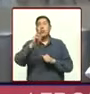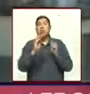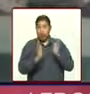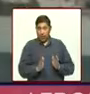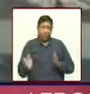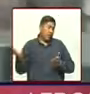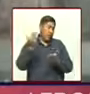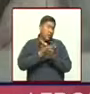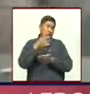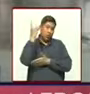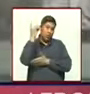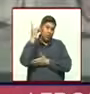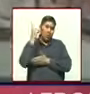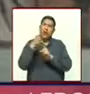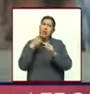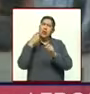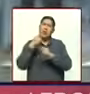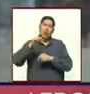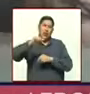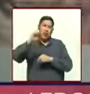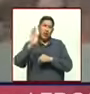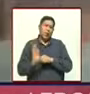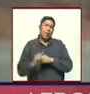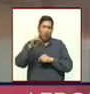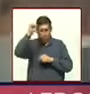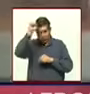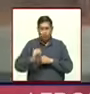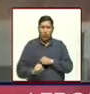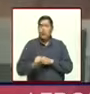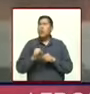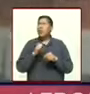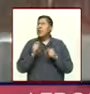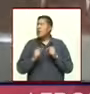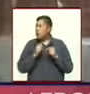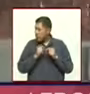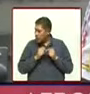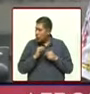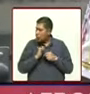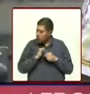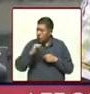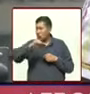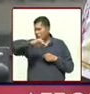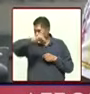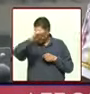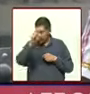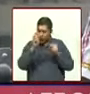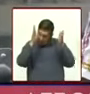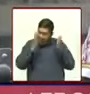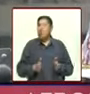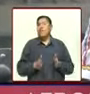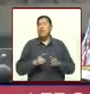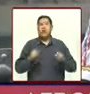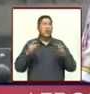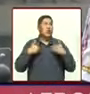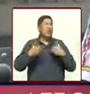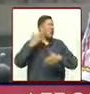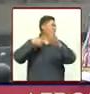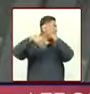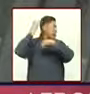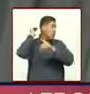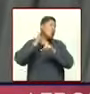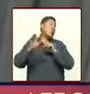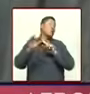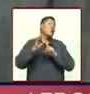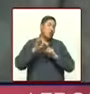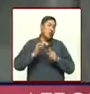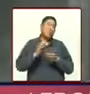a territorio nacional fueron traídos de África del Sur. No podría decir que directamente yo soy africano, ¿no? Pero obviamente tengo mis ancestros y mi